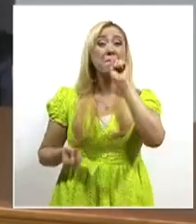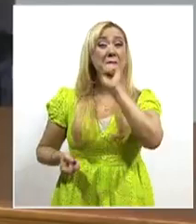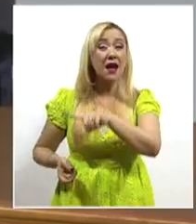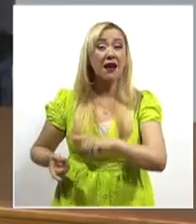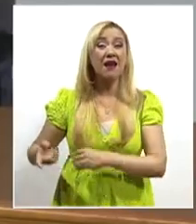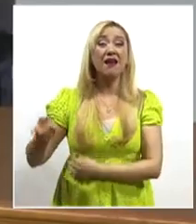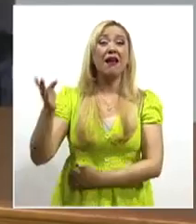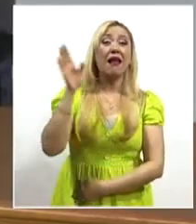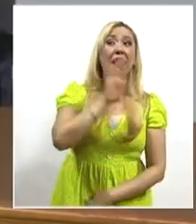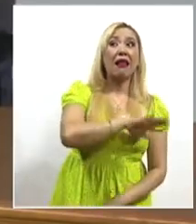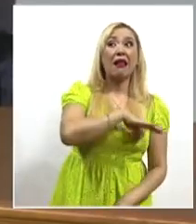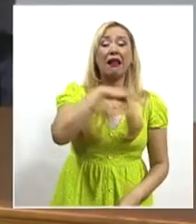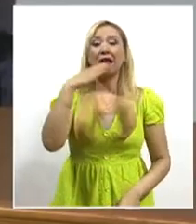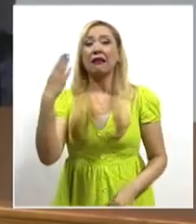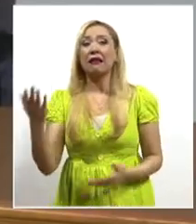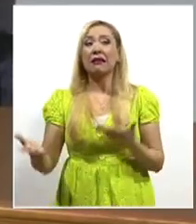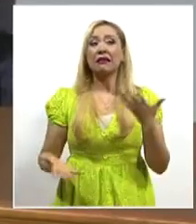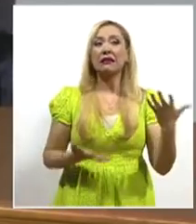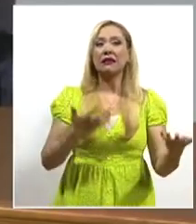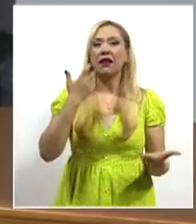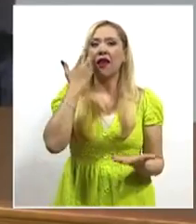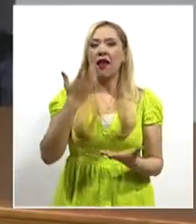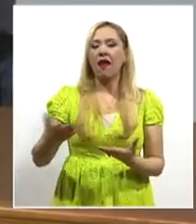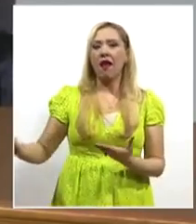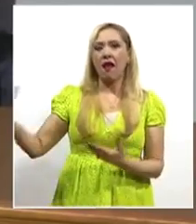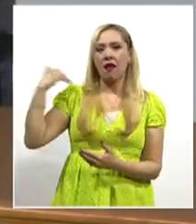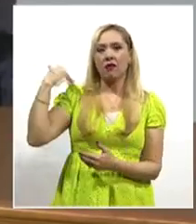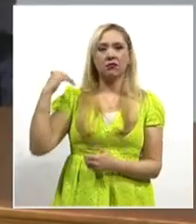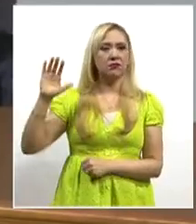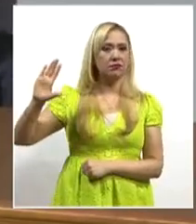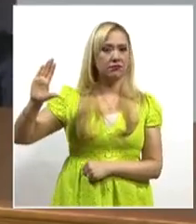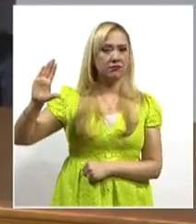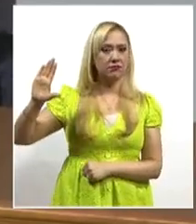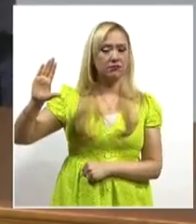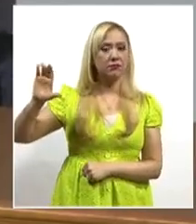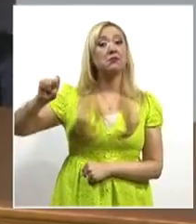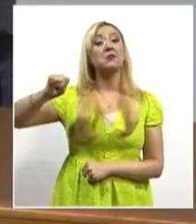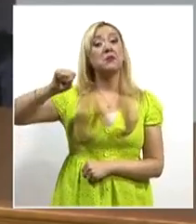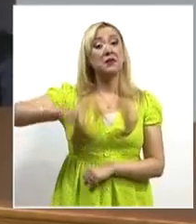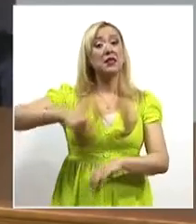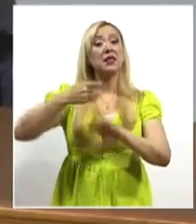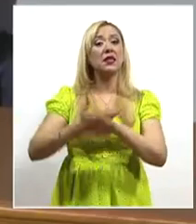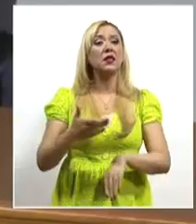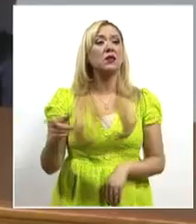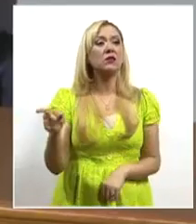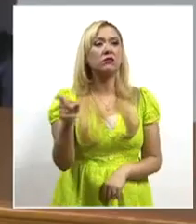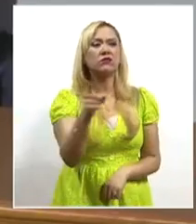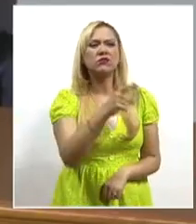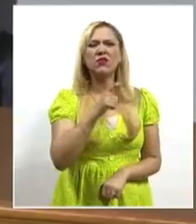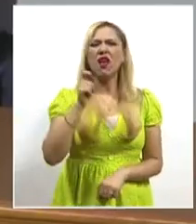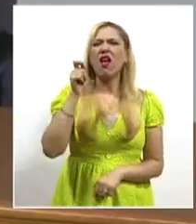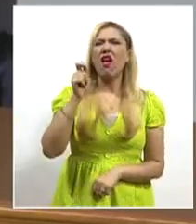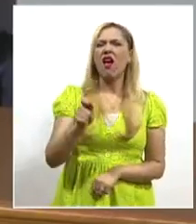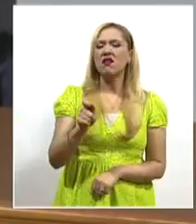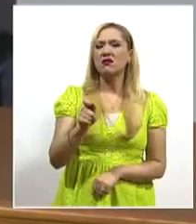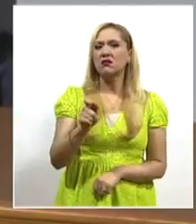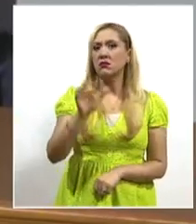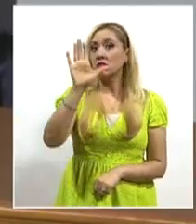pretenden incidir en nuestro ánimo, así como de aquellos que mediante la